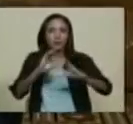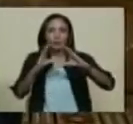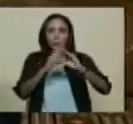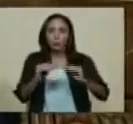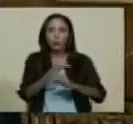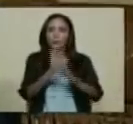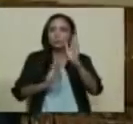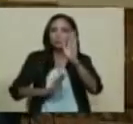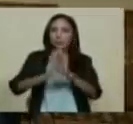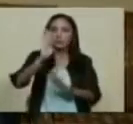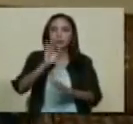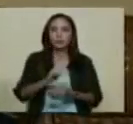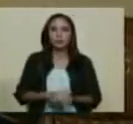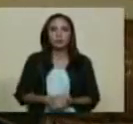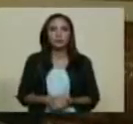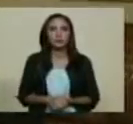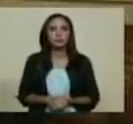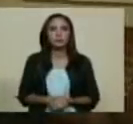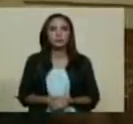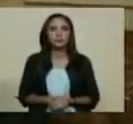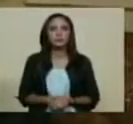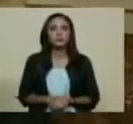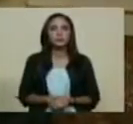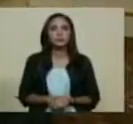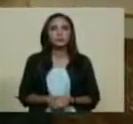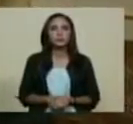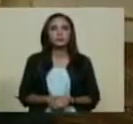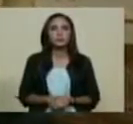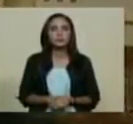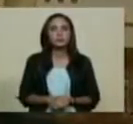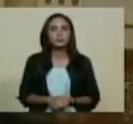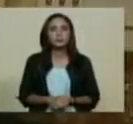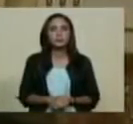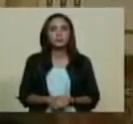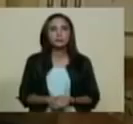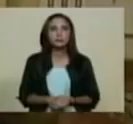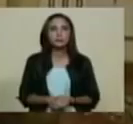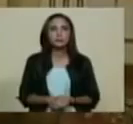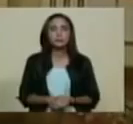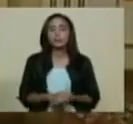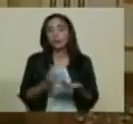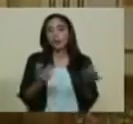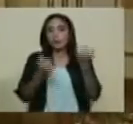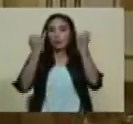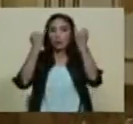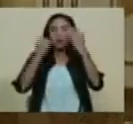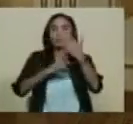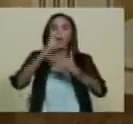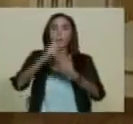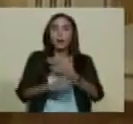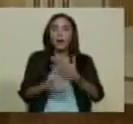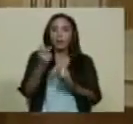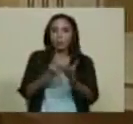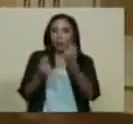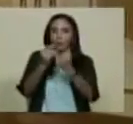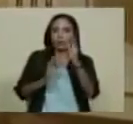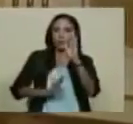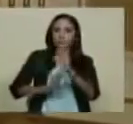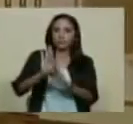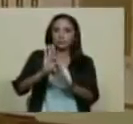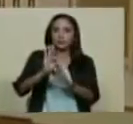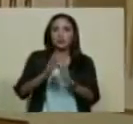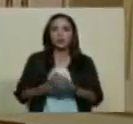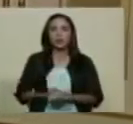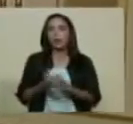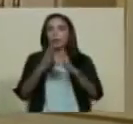desarrollo agrícola, al desarrollo integral del programa de recuperación económica, crecimiento y prosperidad,